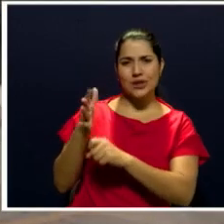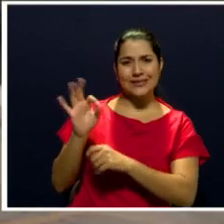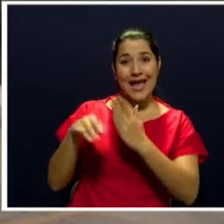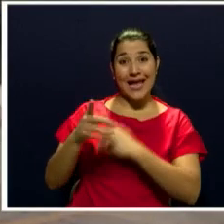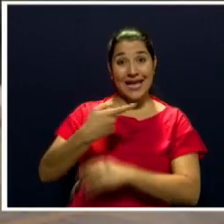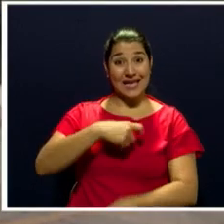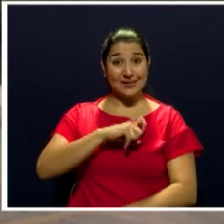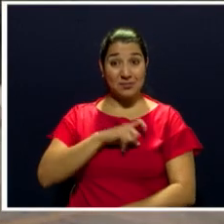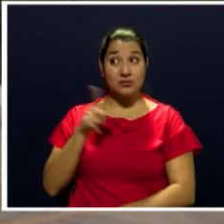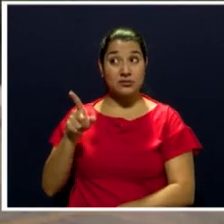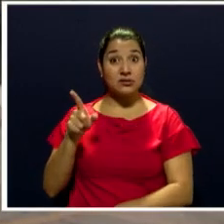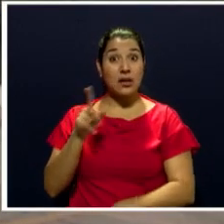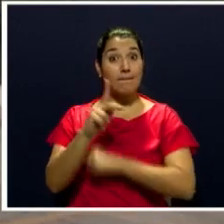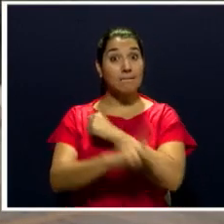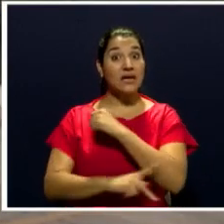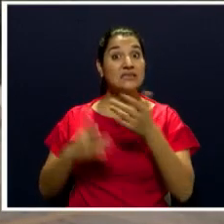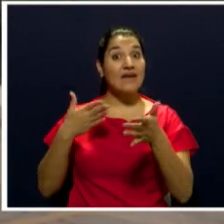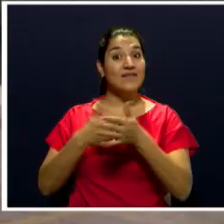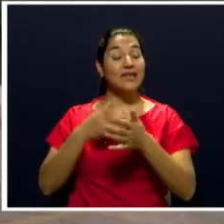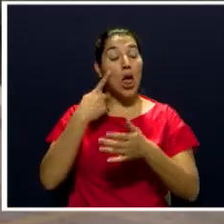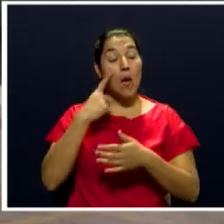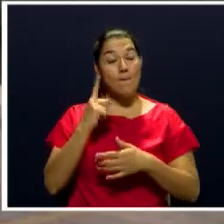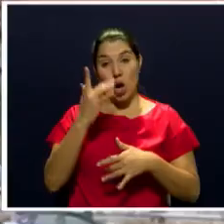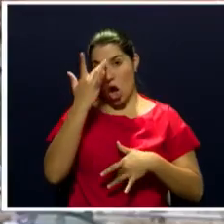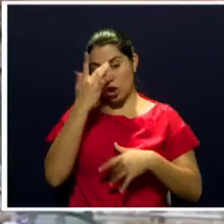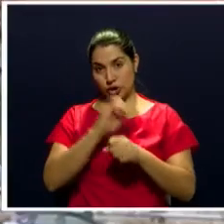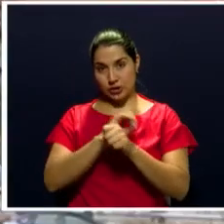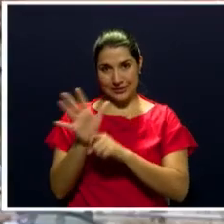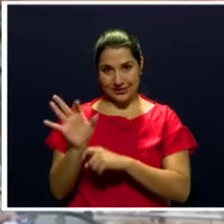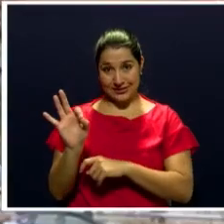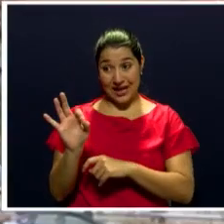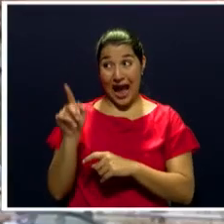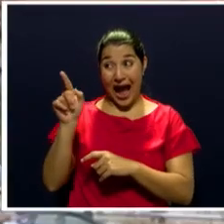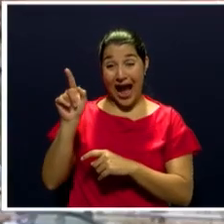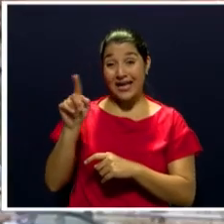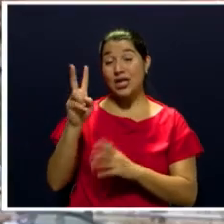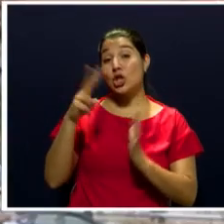más golpeados por la pandemia y que registra al 21 de abril